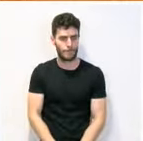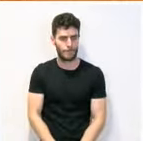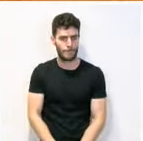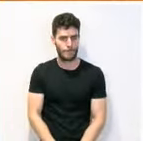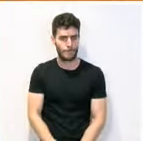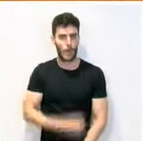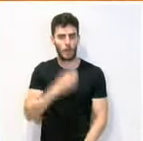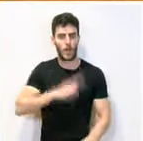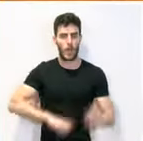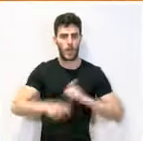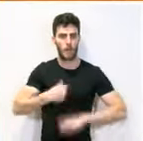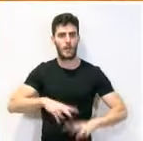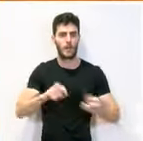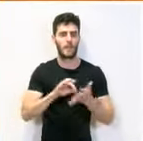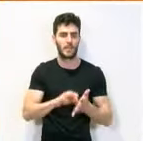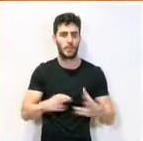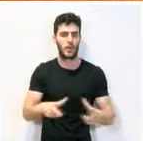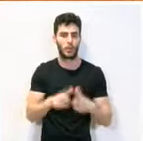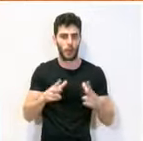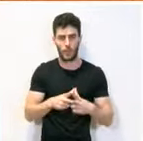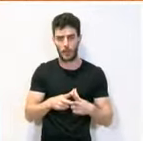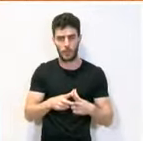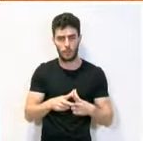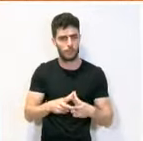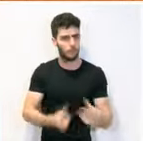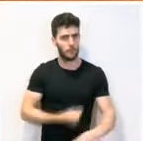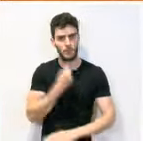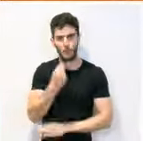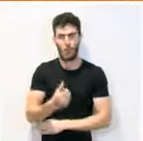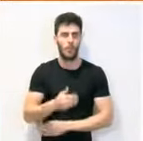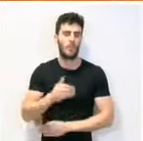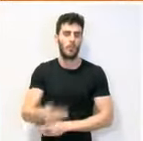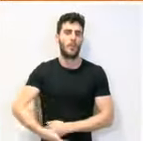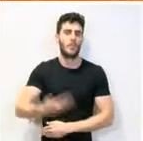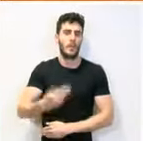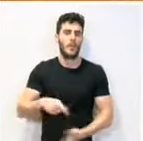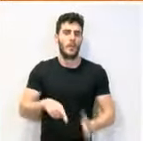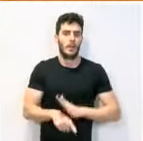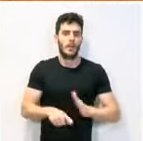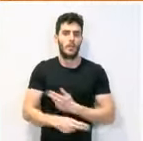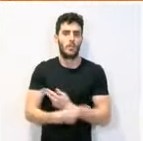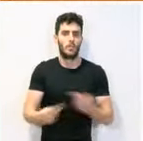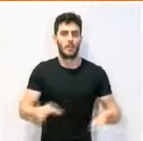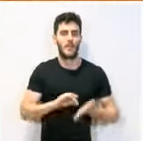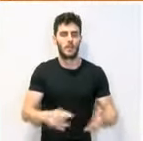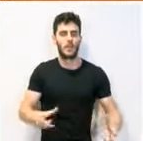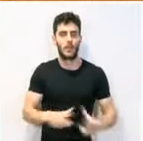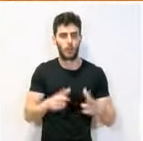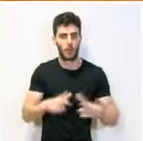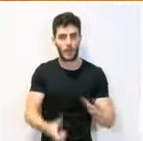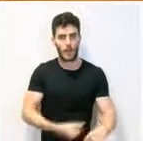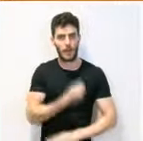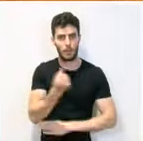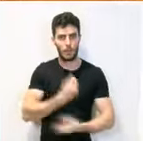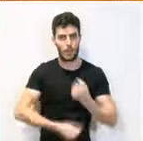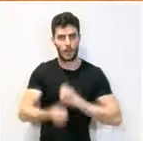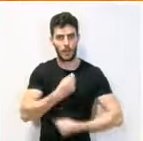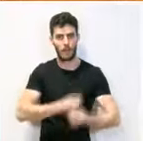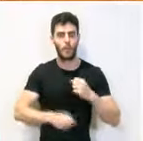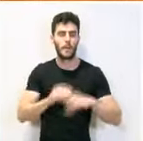de los servicios sociales tiene que ser la gran apuesta a futuro y esa gestión pública de nuestros servicios sociales, ese impulso a la economía